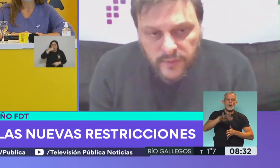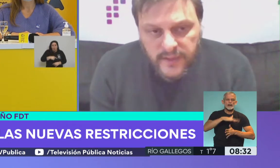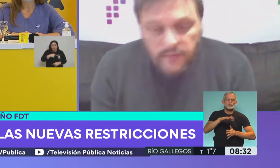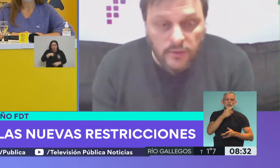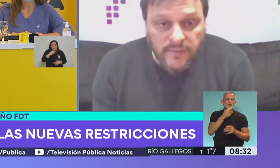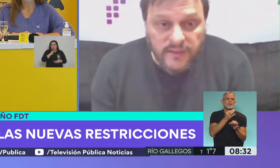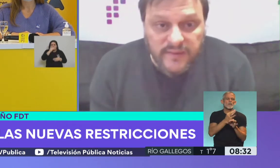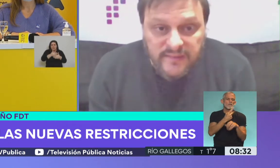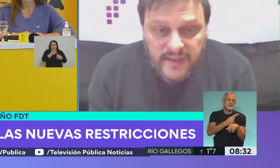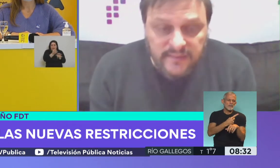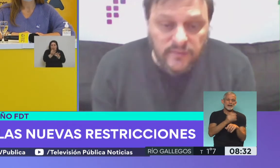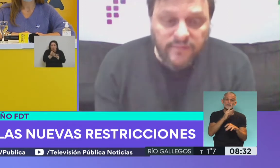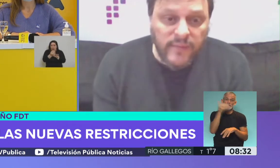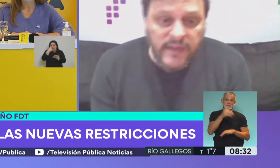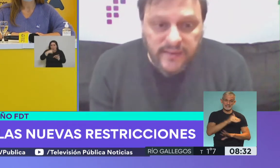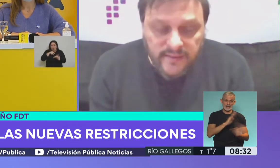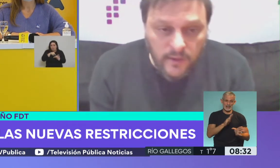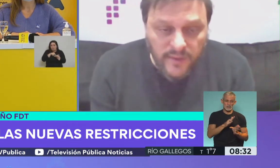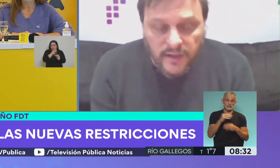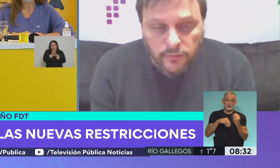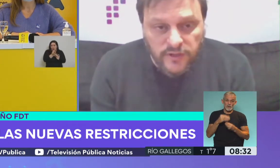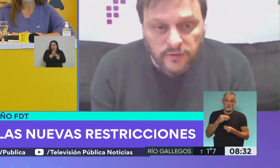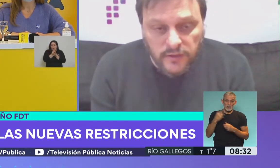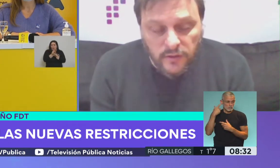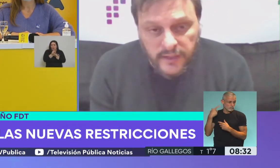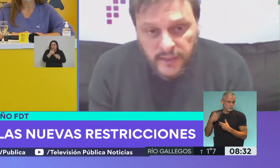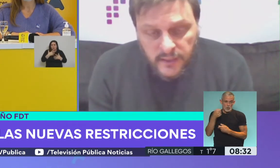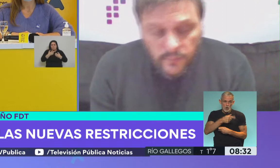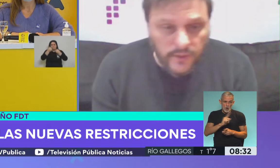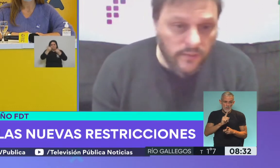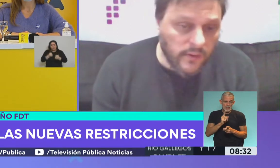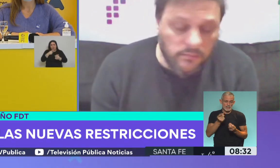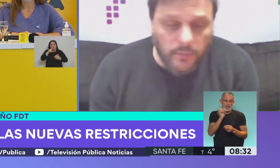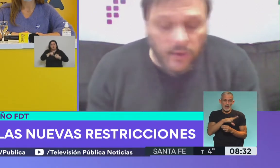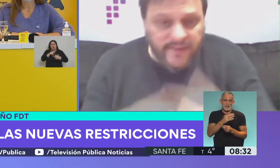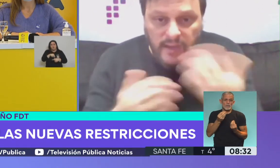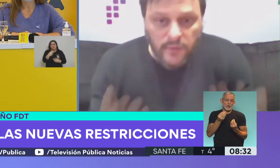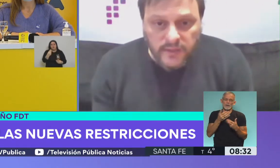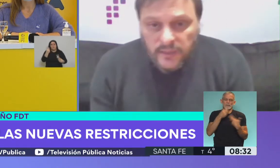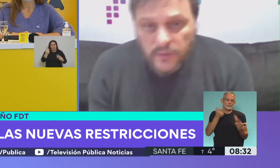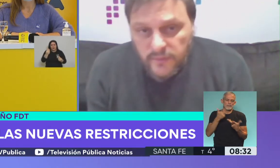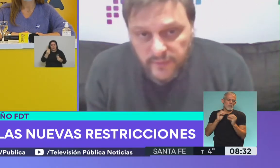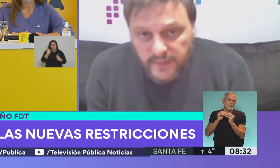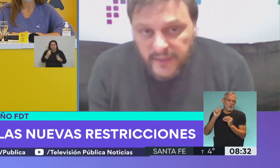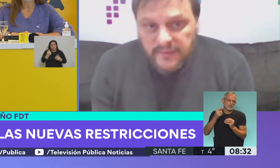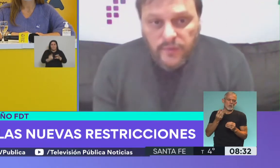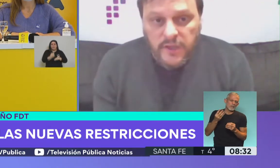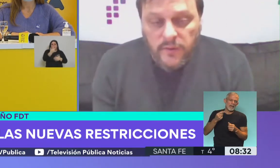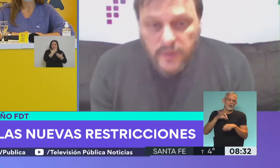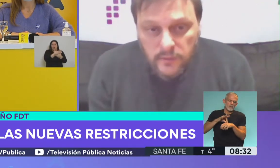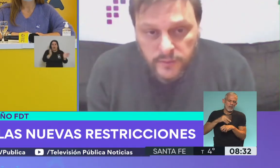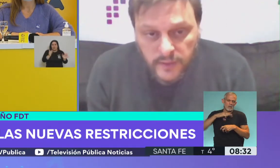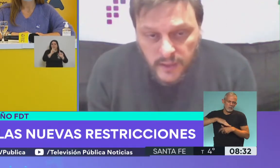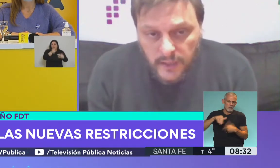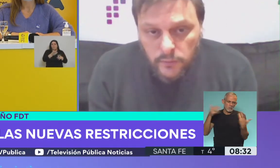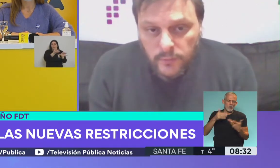la educación primaria, solamente presencial. Si una familia decide no mandar a sus chicos al cole porque vive, por lo que sea, porque tiene miedo de enfermarse, porque